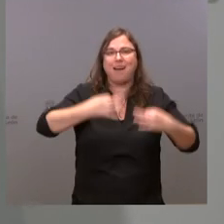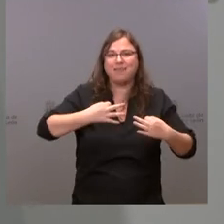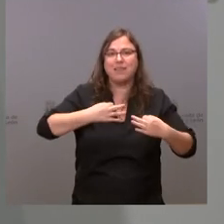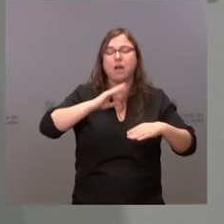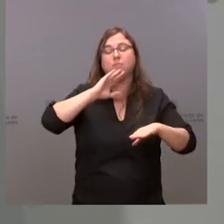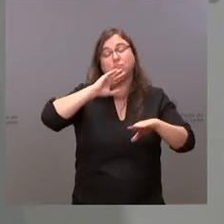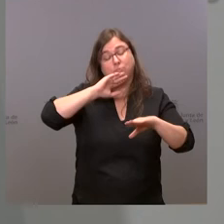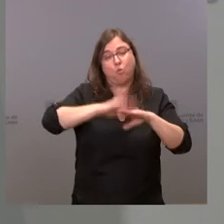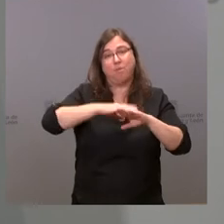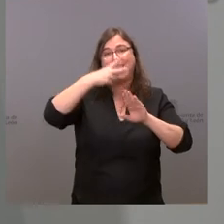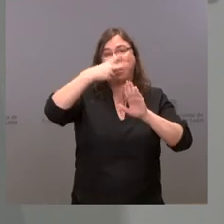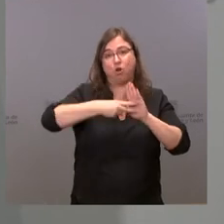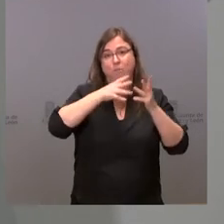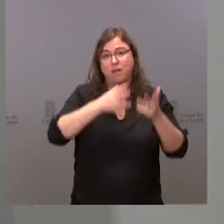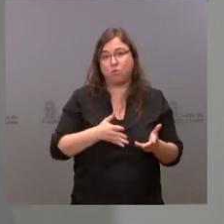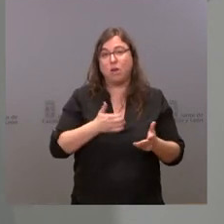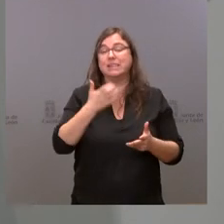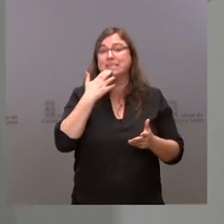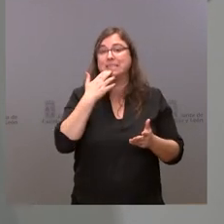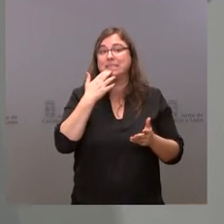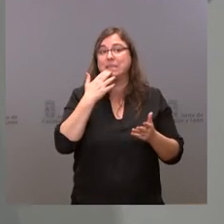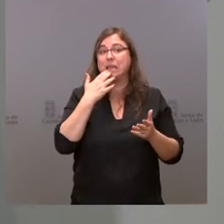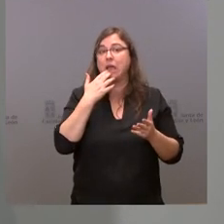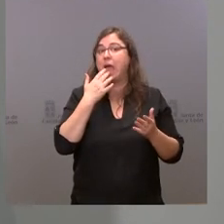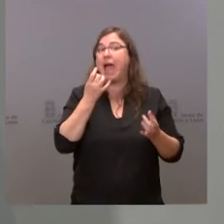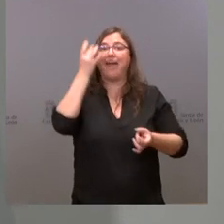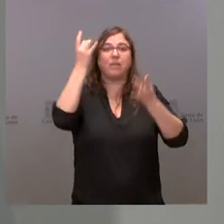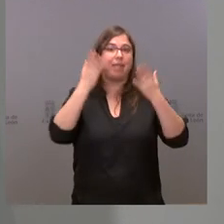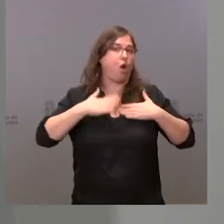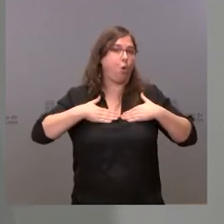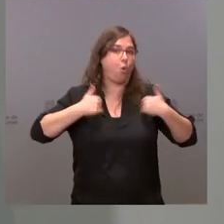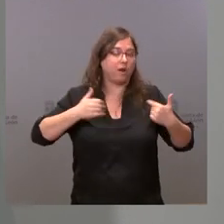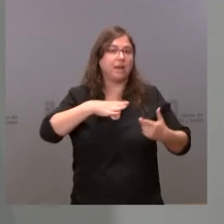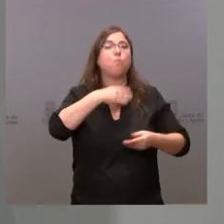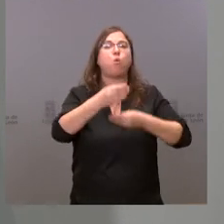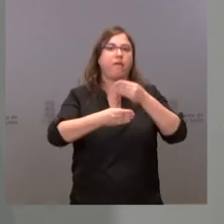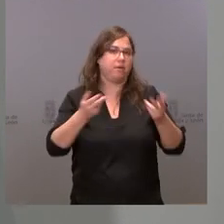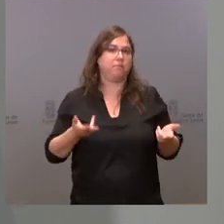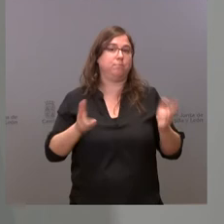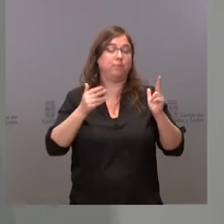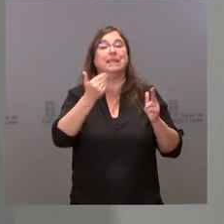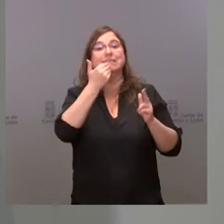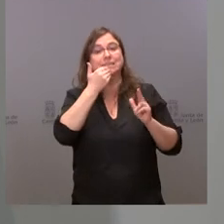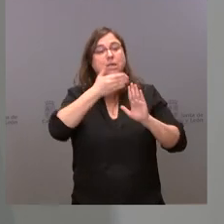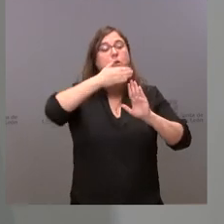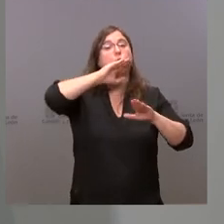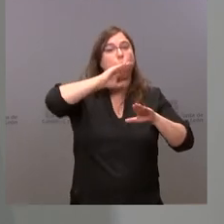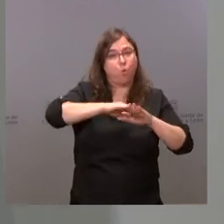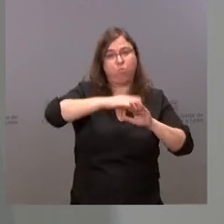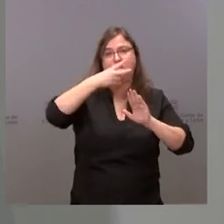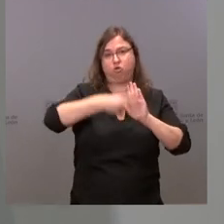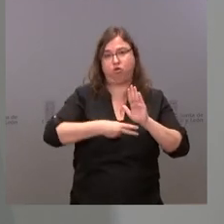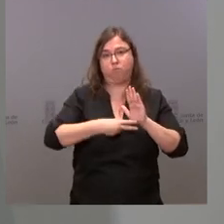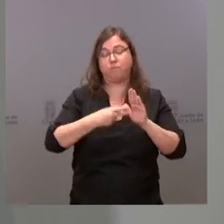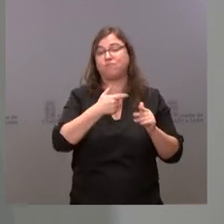vigente y por tanto que cualquier actividad se pueda desarrollar con el claro cumplimiento esta normativa desde aquí agradecemos en la